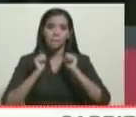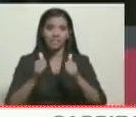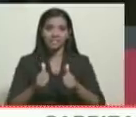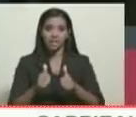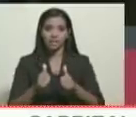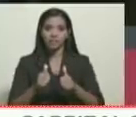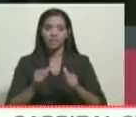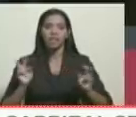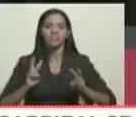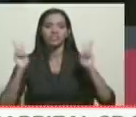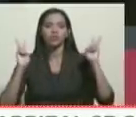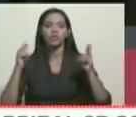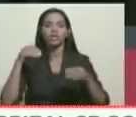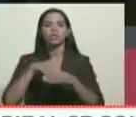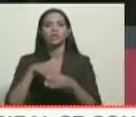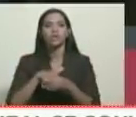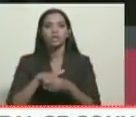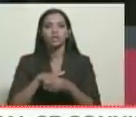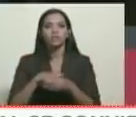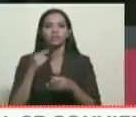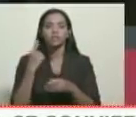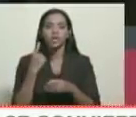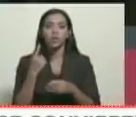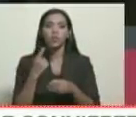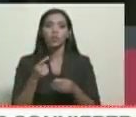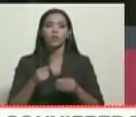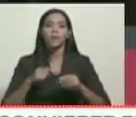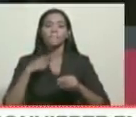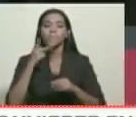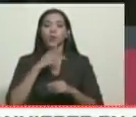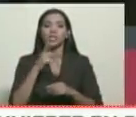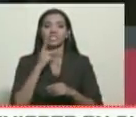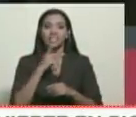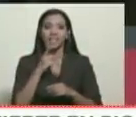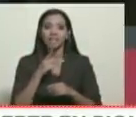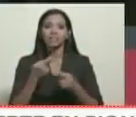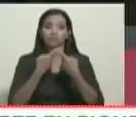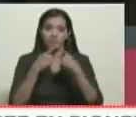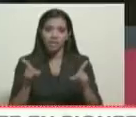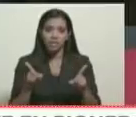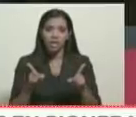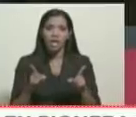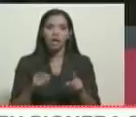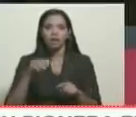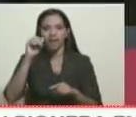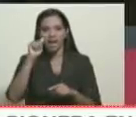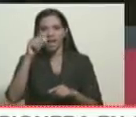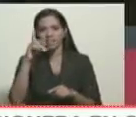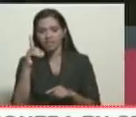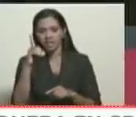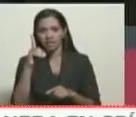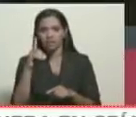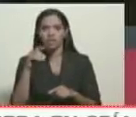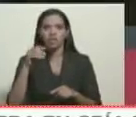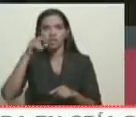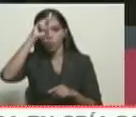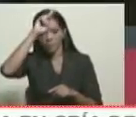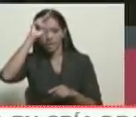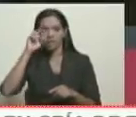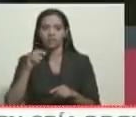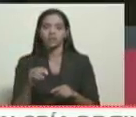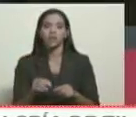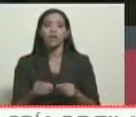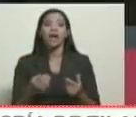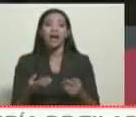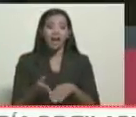victoria electoral de una tendencia política ajena a lo que fue Adeyko Pey, a lo que fue la Cuarta